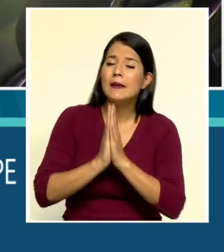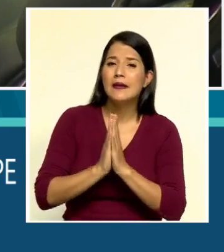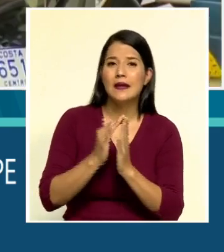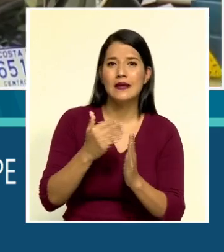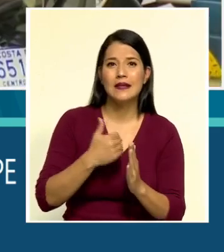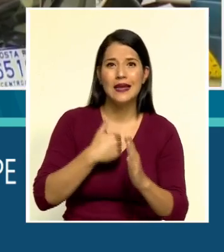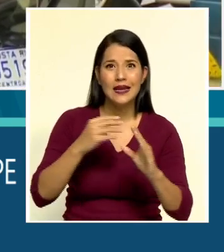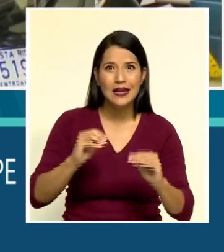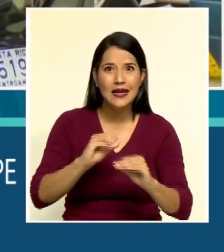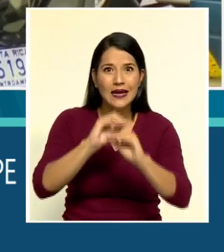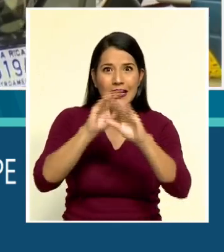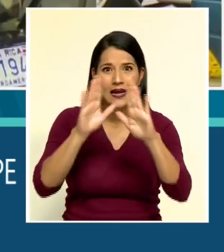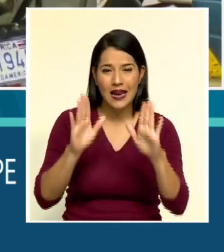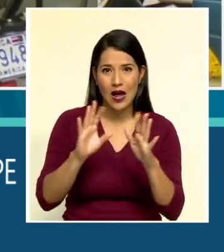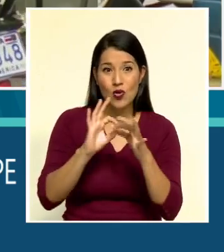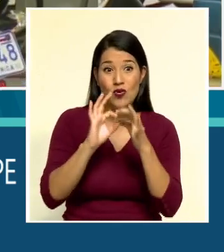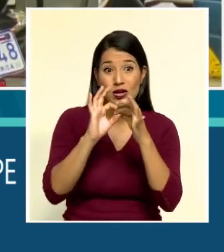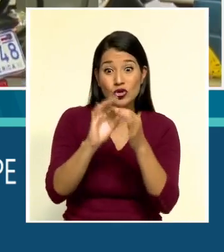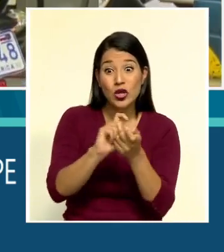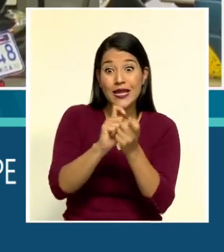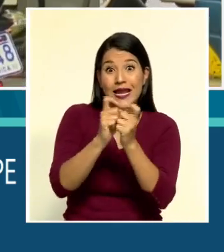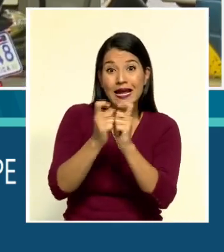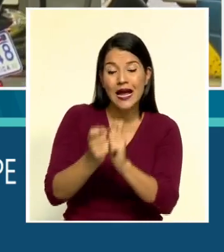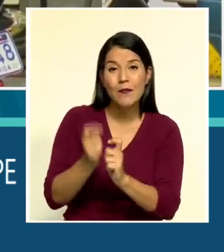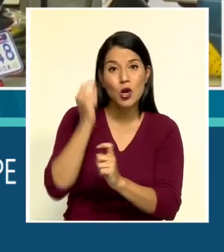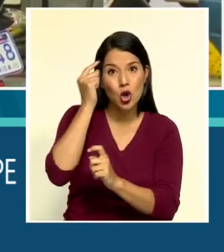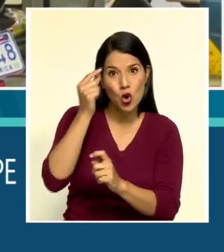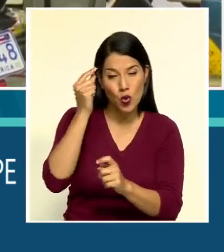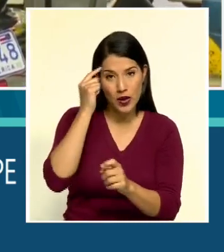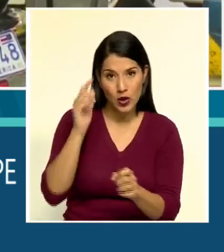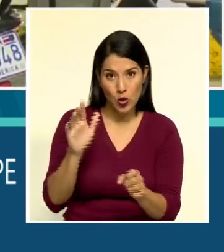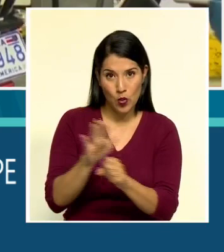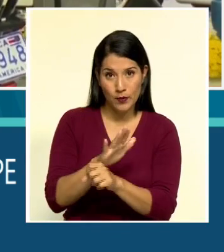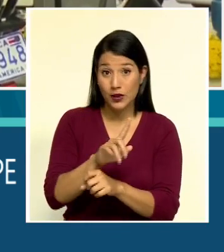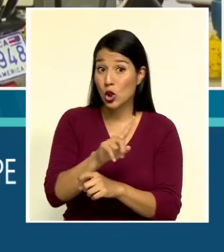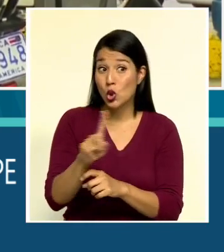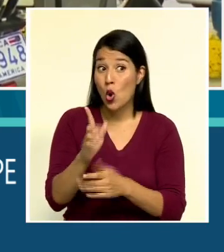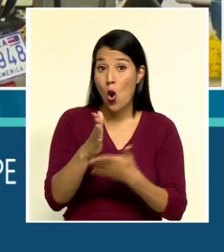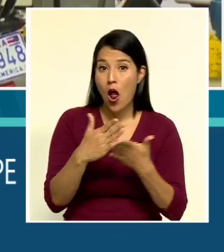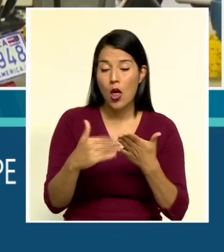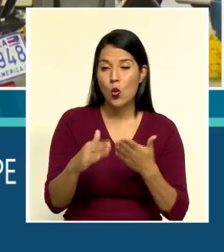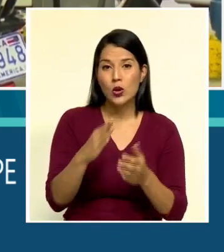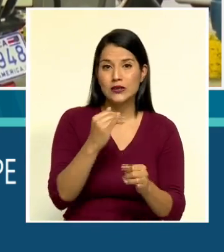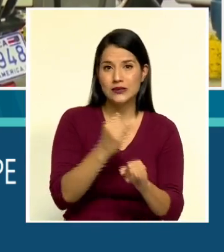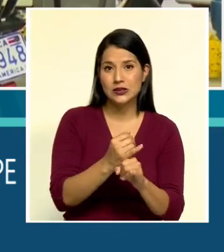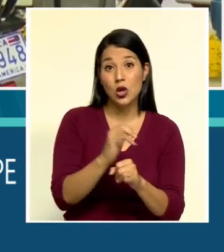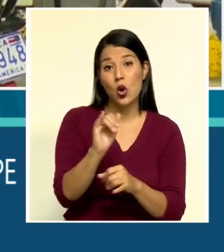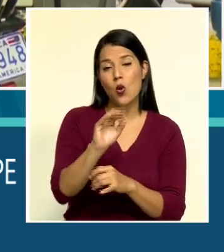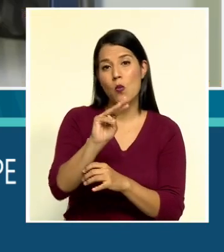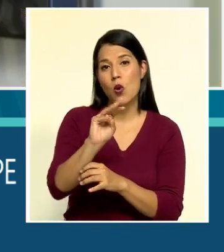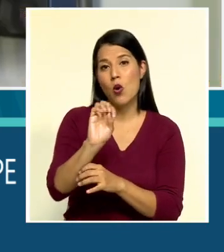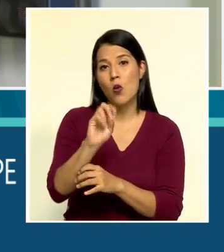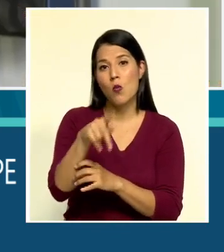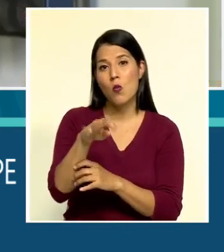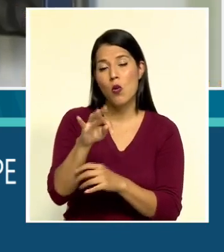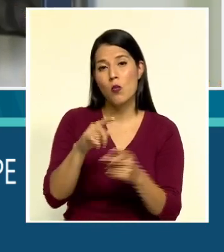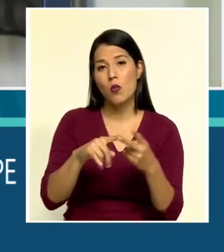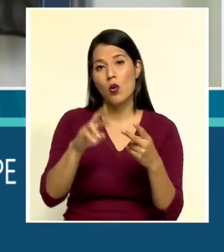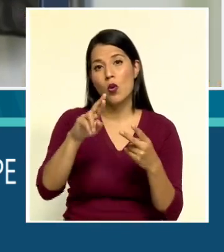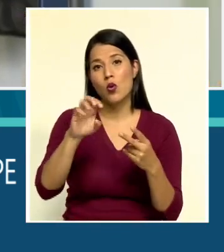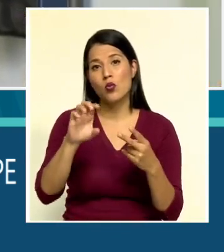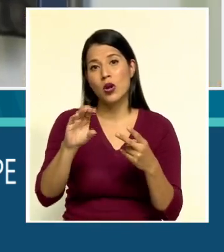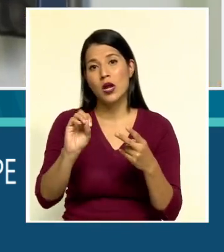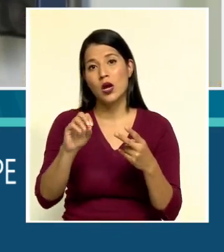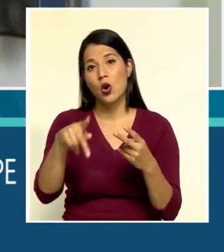a la reestructuración del Estado como tal, no solamente de instituciones como el MOP y Recope. Precisamente conversamos con